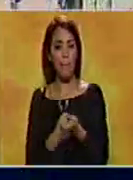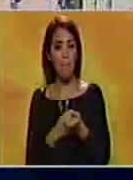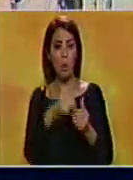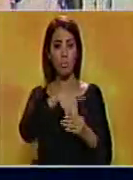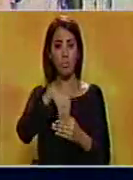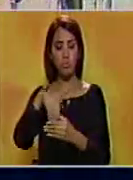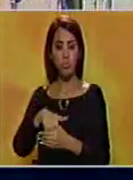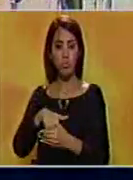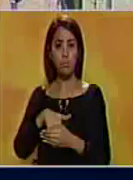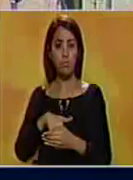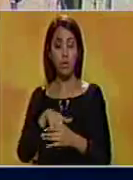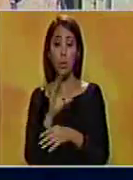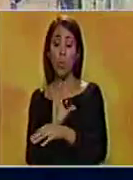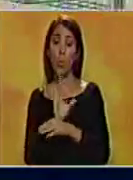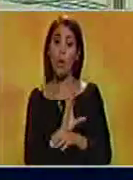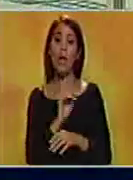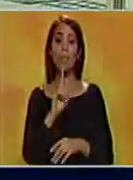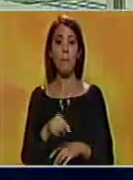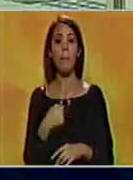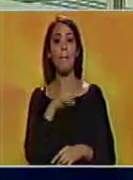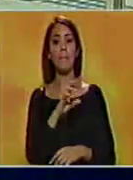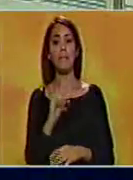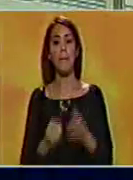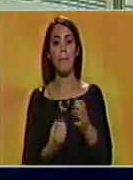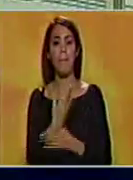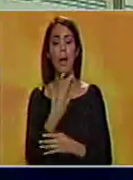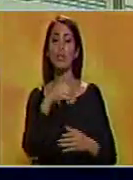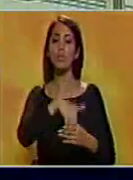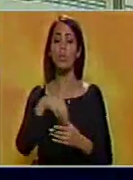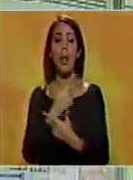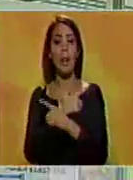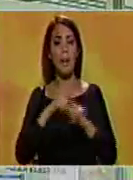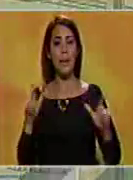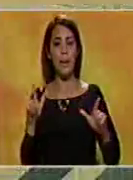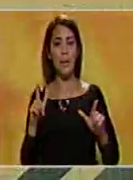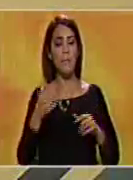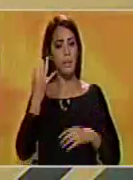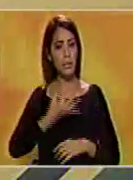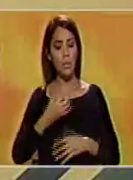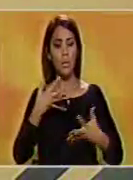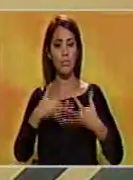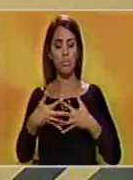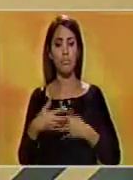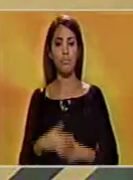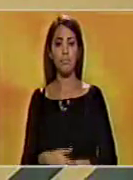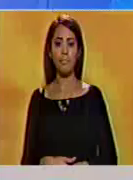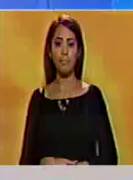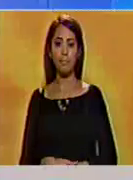voto reiteraron que el próximo 20 de mayo habrá elecciones libres seguras y transparentes